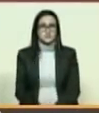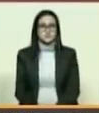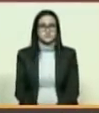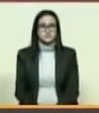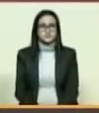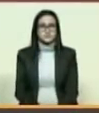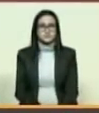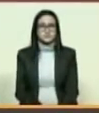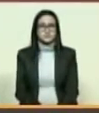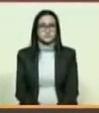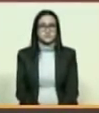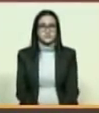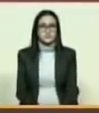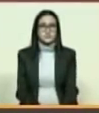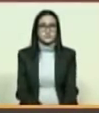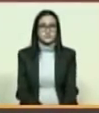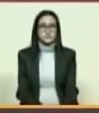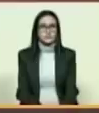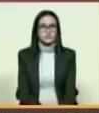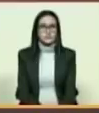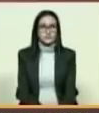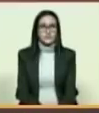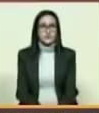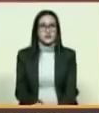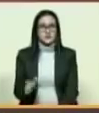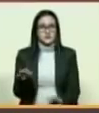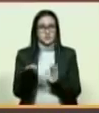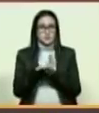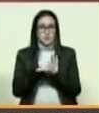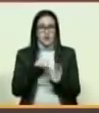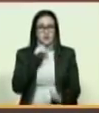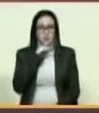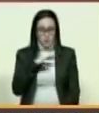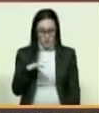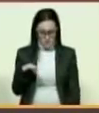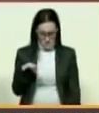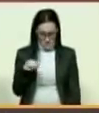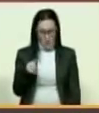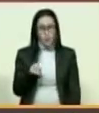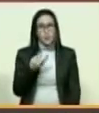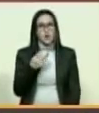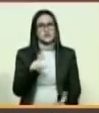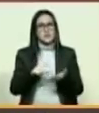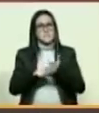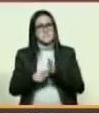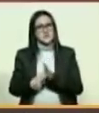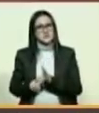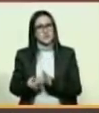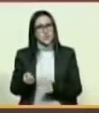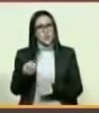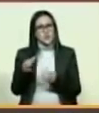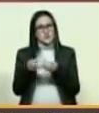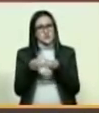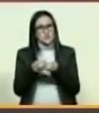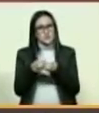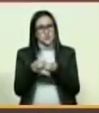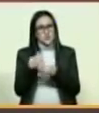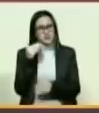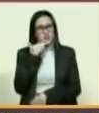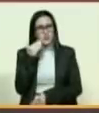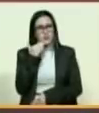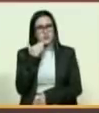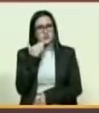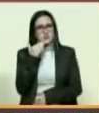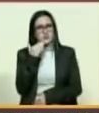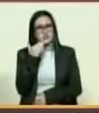Alguna vez habrá que contar, porque ya formará parte de la historia, cuántas presiones, cuántos congresistas norteamericanos